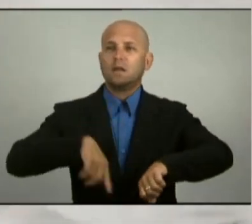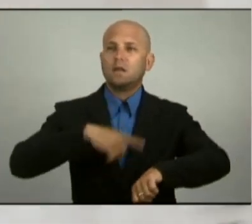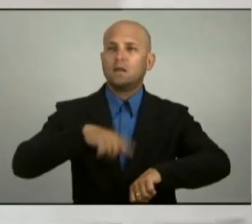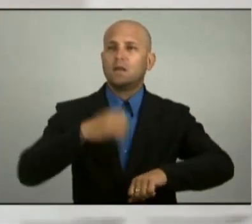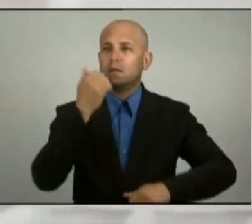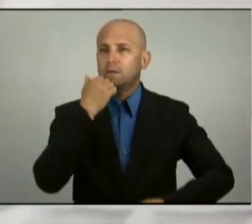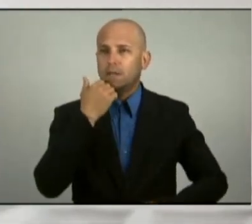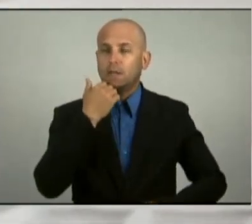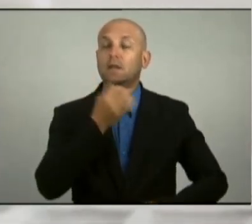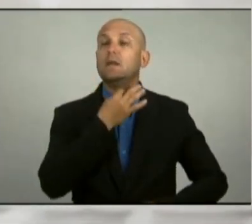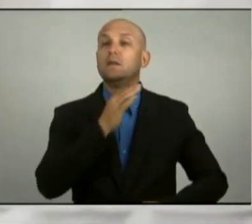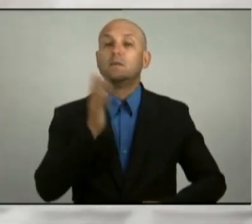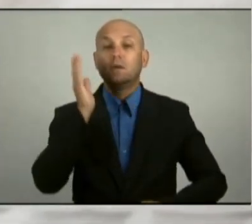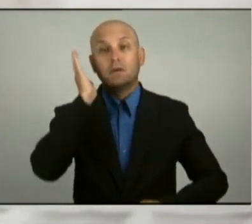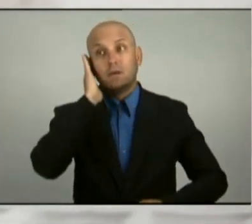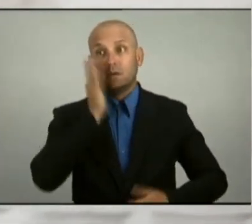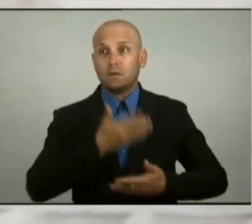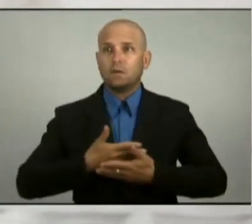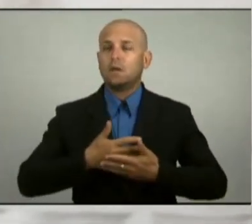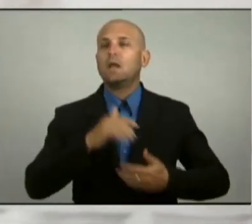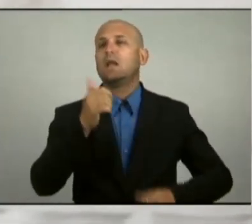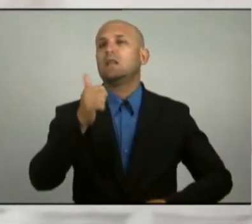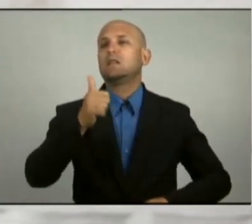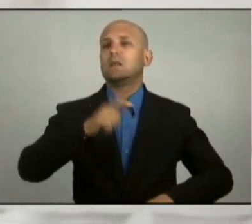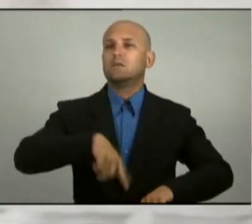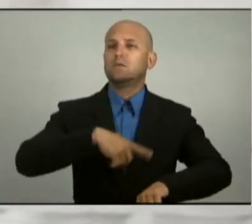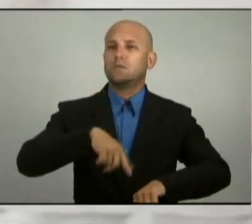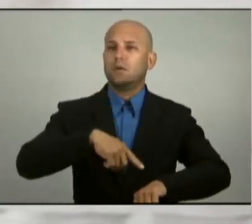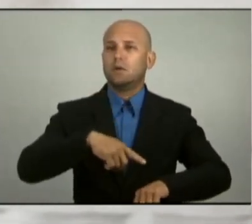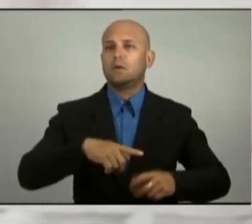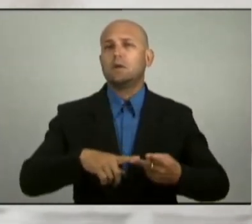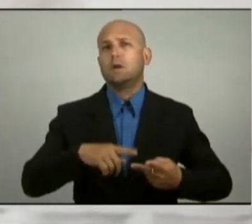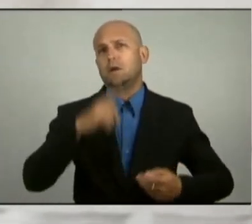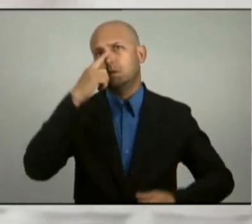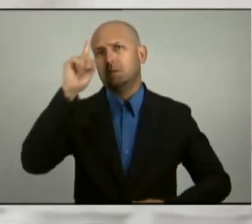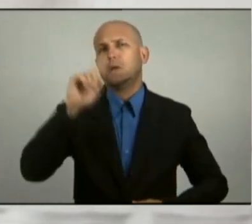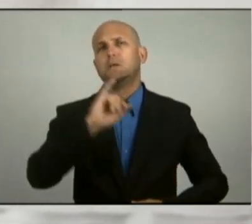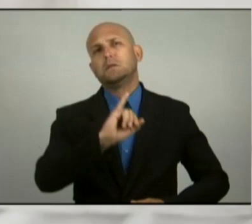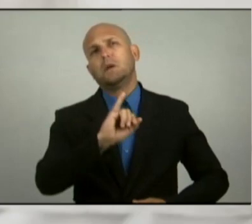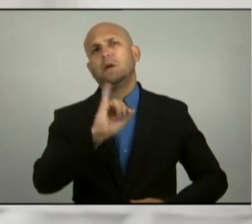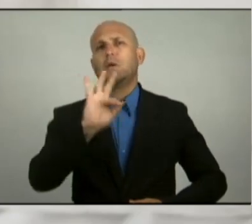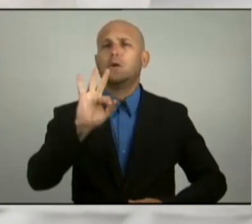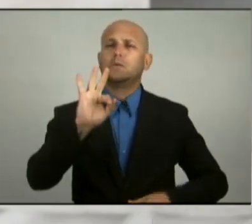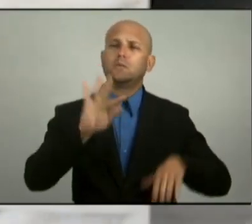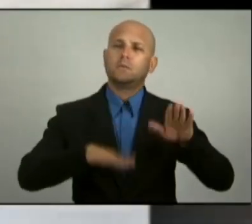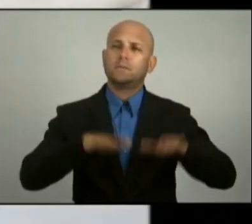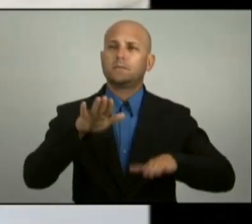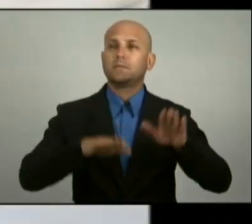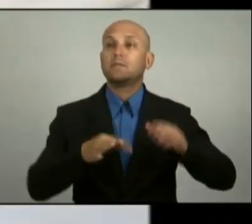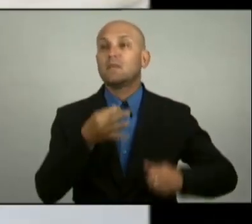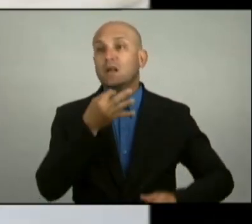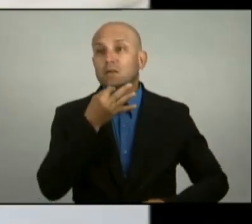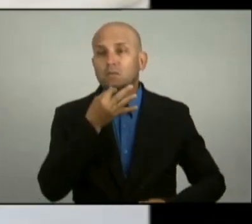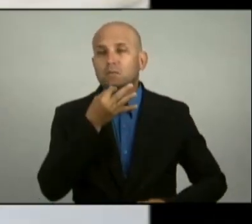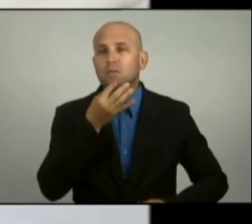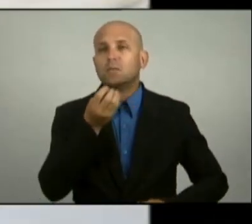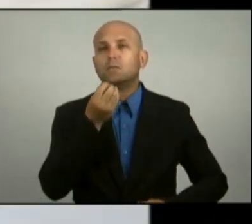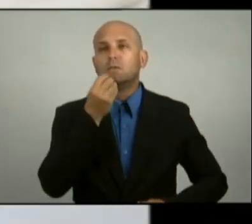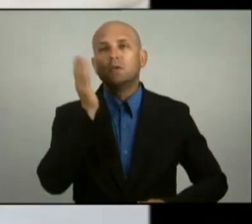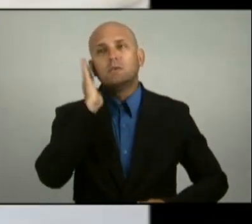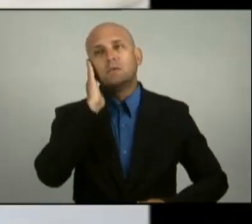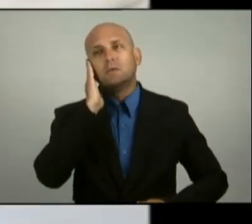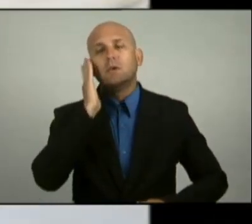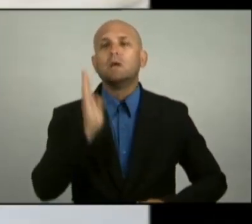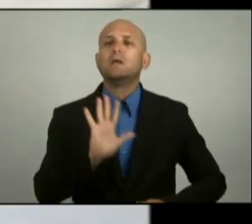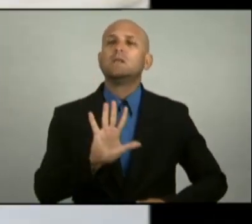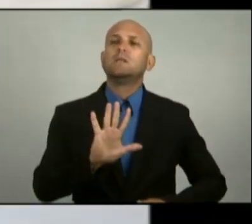un niño puede precisar dormir unas 10 horas diarias un adulto entre entre 6 y 8 horas mientras que una persona de edad avanzada puede tener suficiente